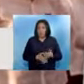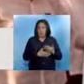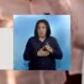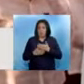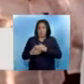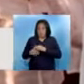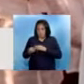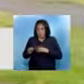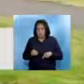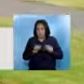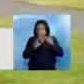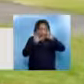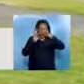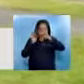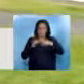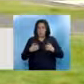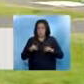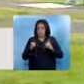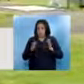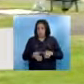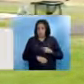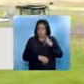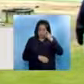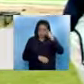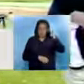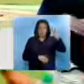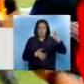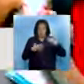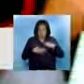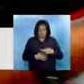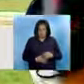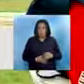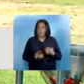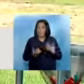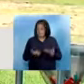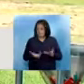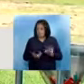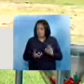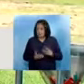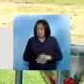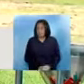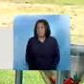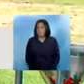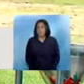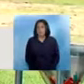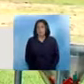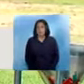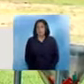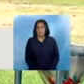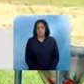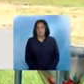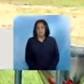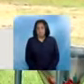los anillos como deportista y su sueño de medallas es más grande todavía.